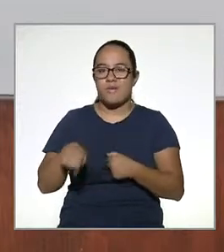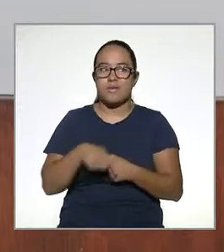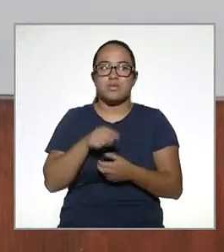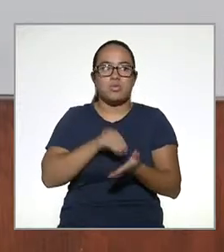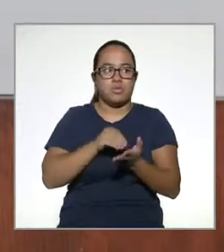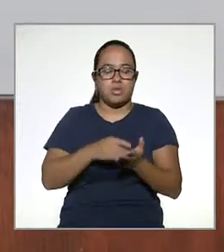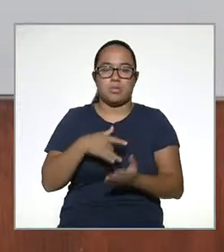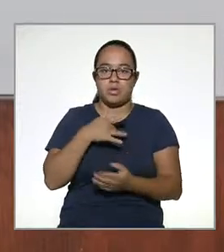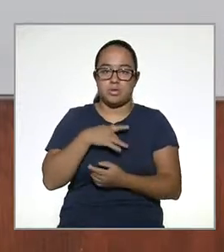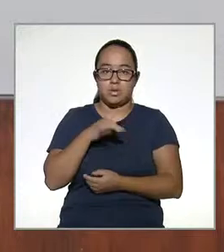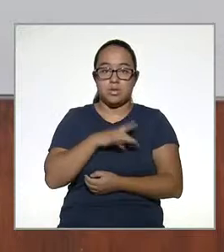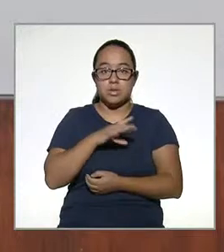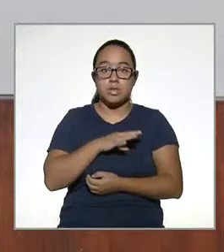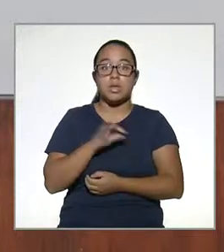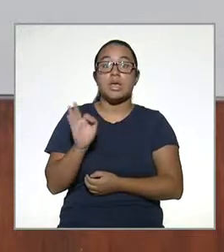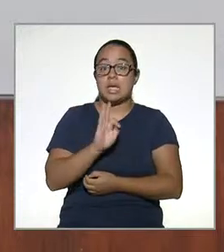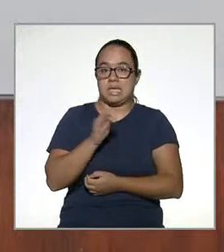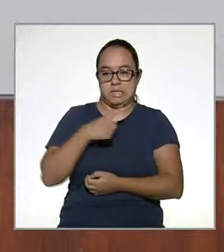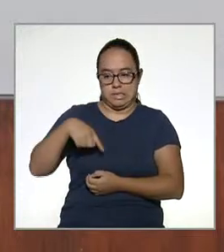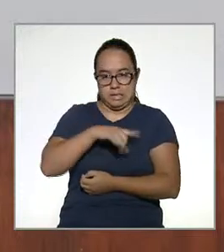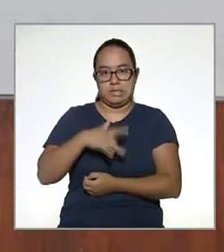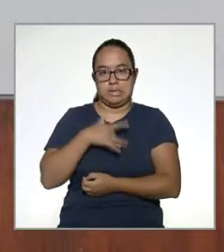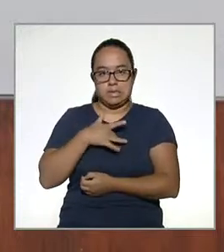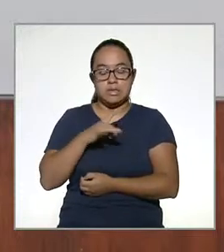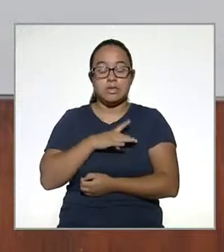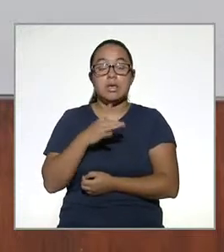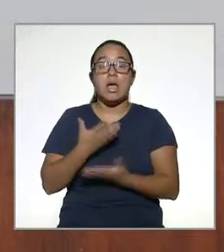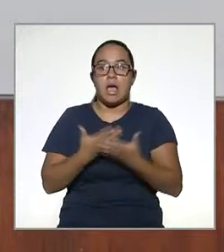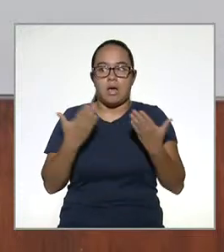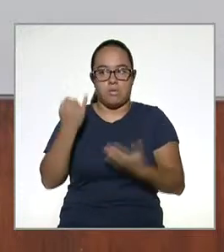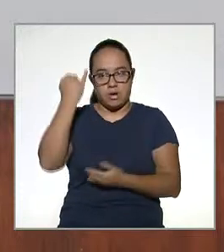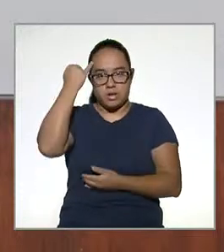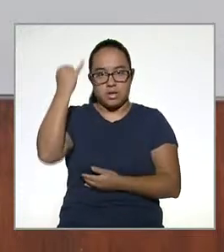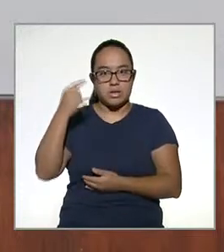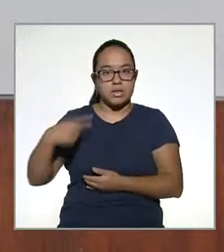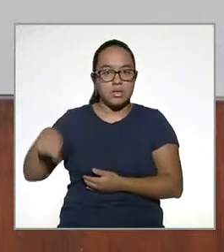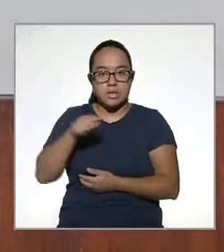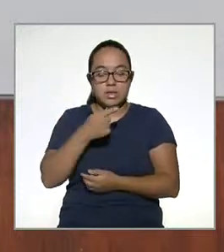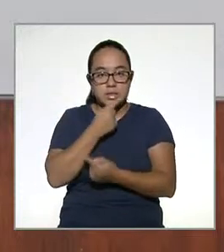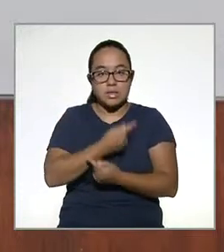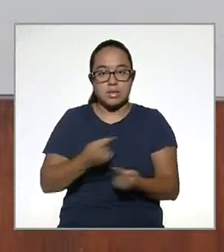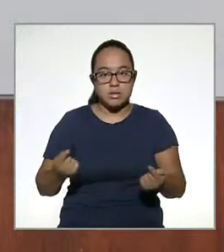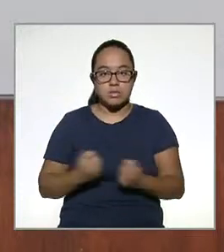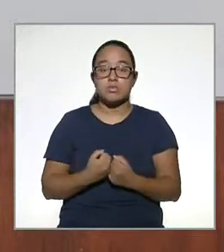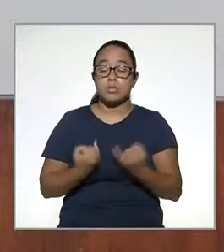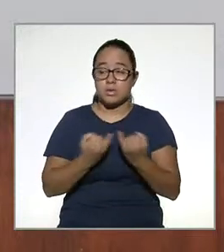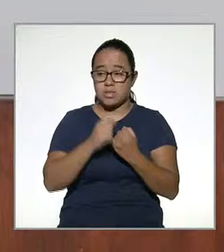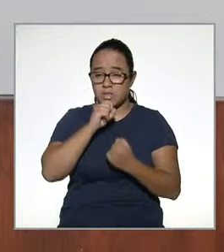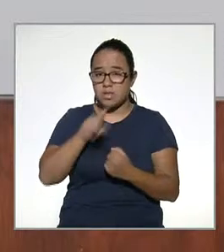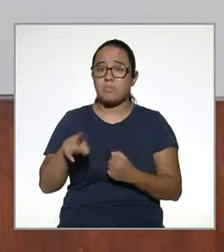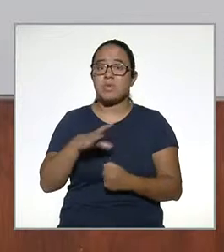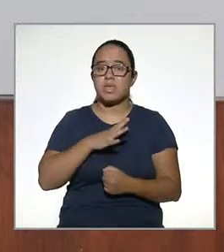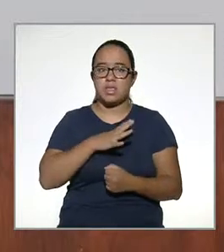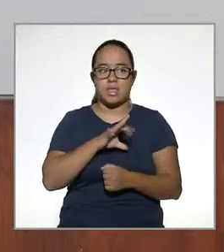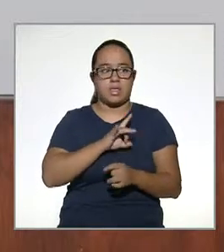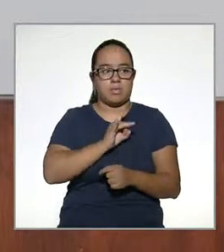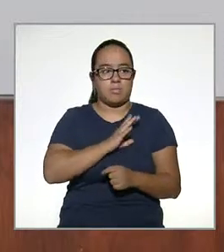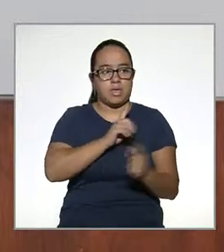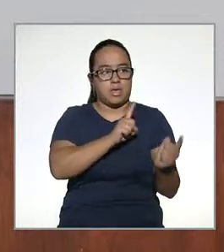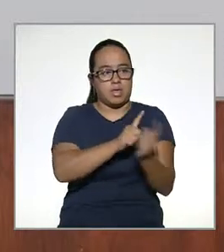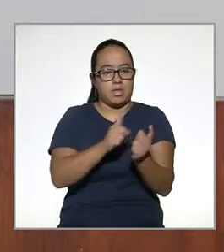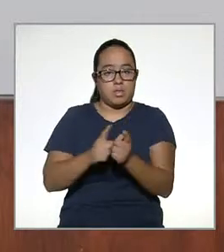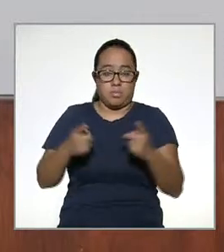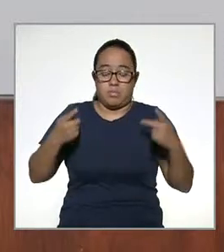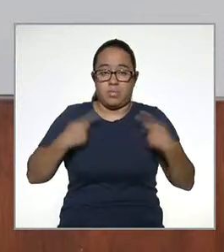miedos. Si nosotros los tenemos así, imagínese cómo lo viven los niños. Los niños también tienen este miedo social y